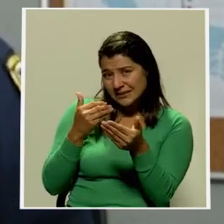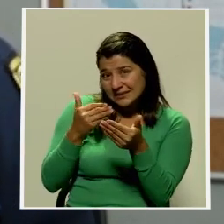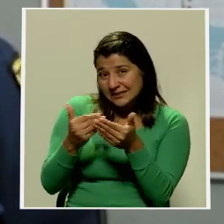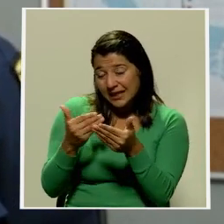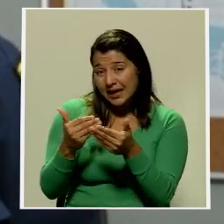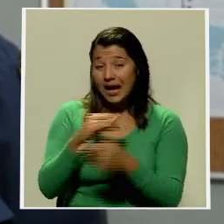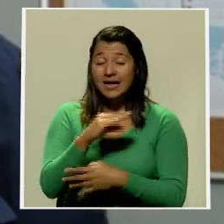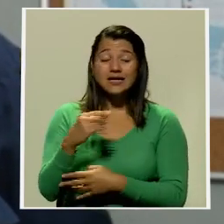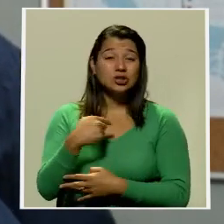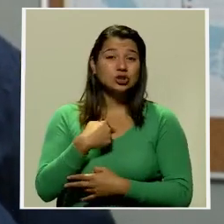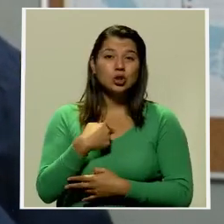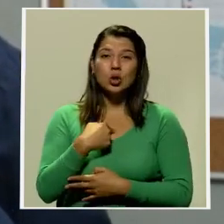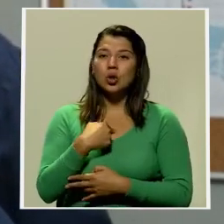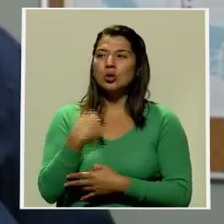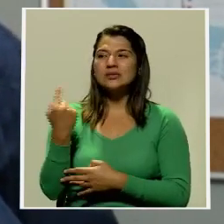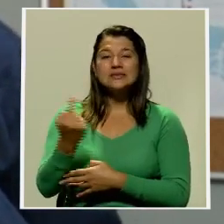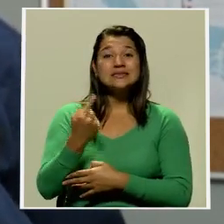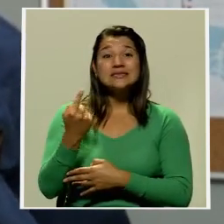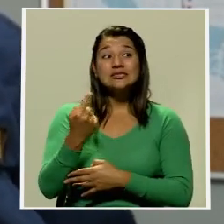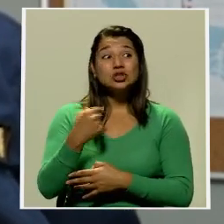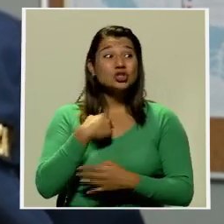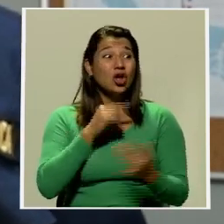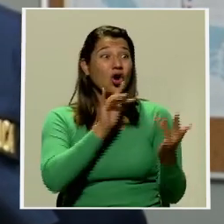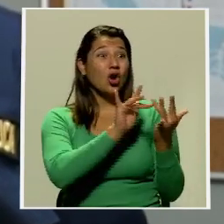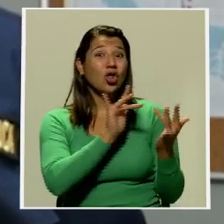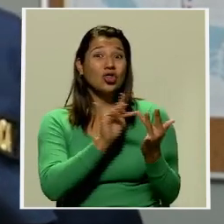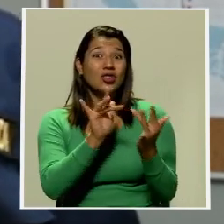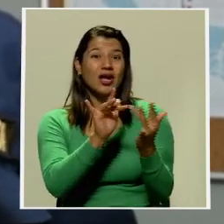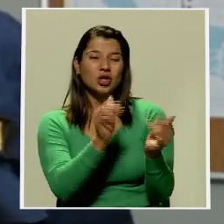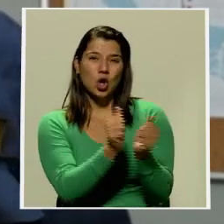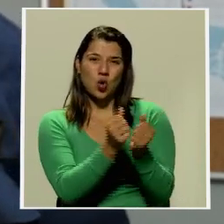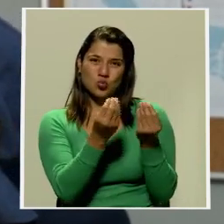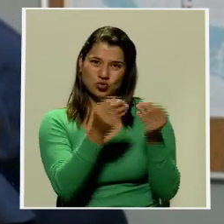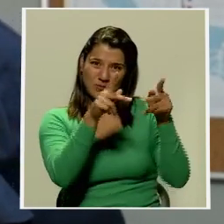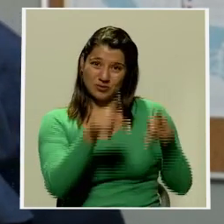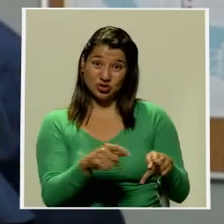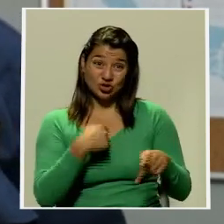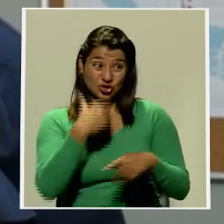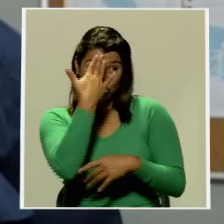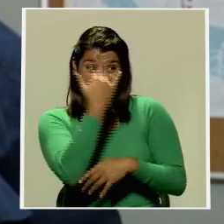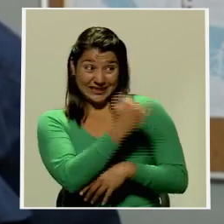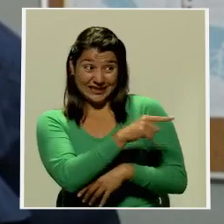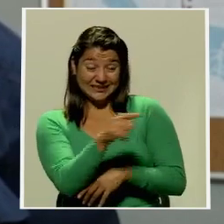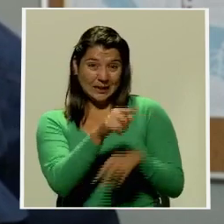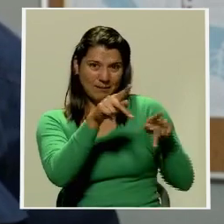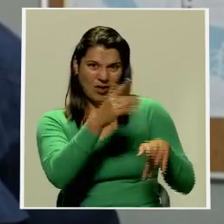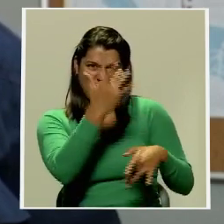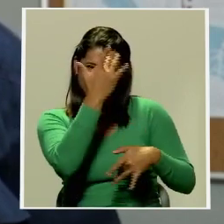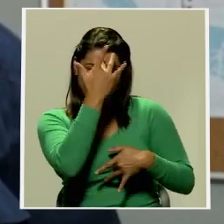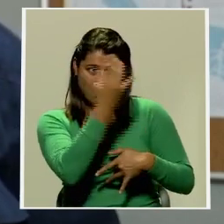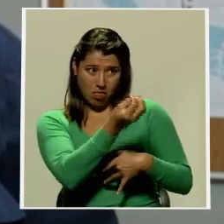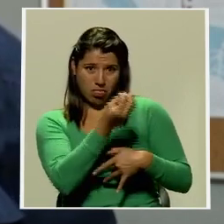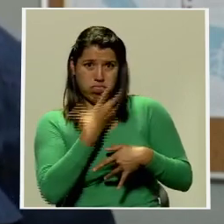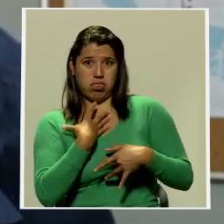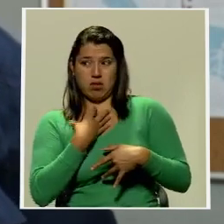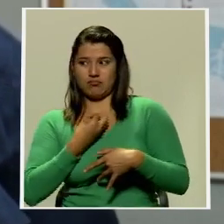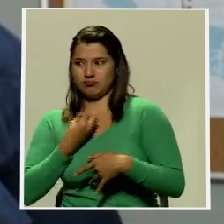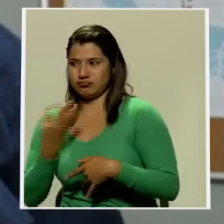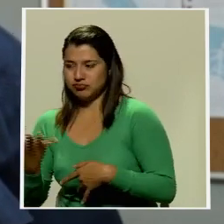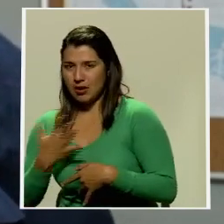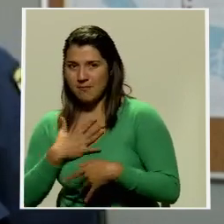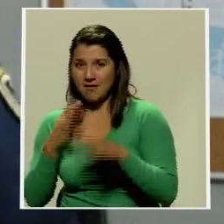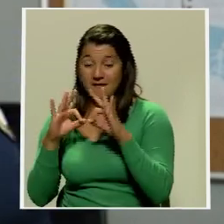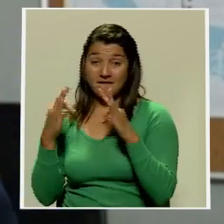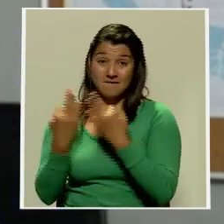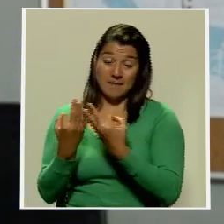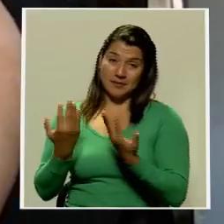estoy en contacto con mucha gente y no sabemos si esas personas están enfermas y yo puedo llevar la enfermedad de mi trabajo a lo